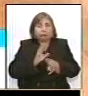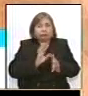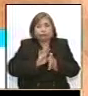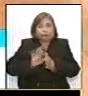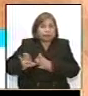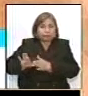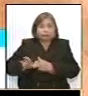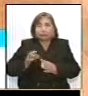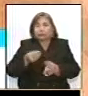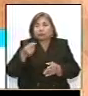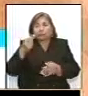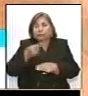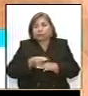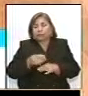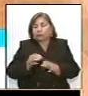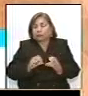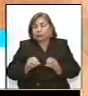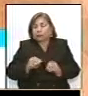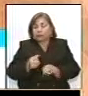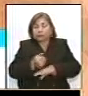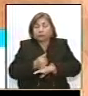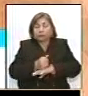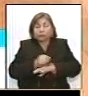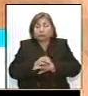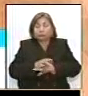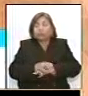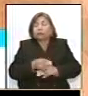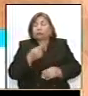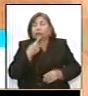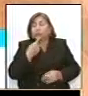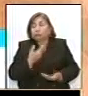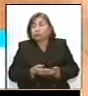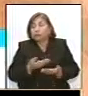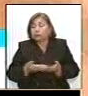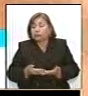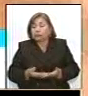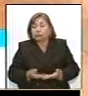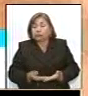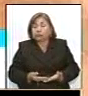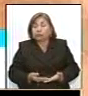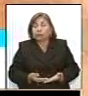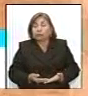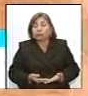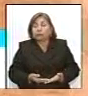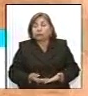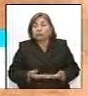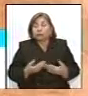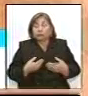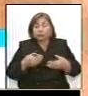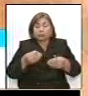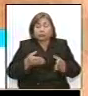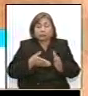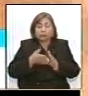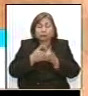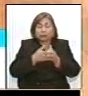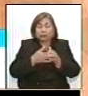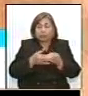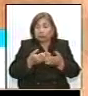porque era un hecho imputable a los asesores del despacho, sino que lo que la indagación